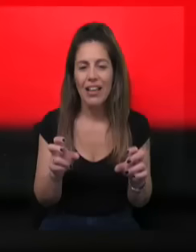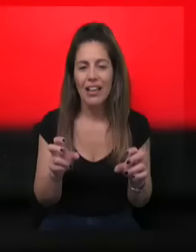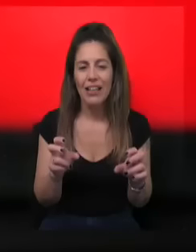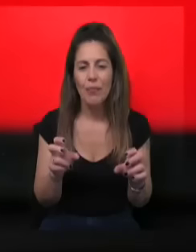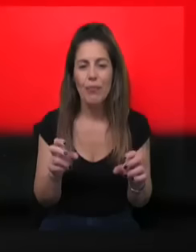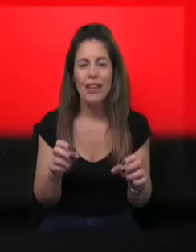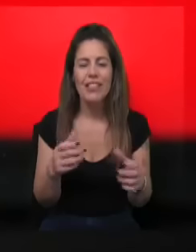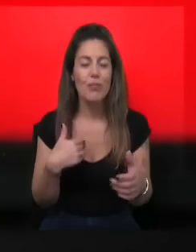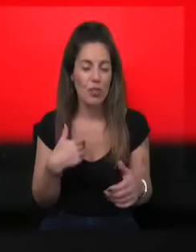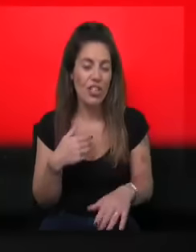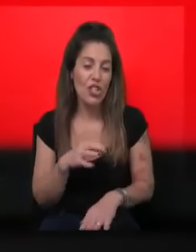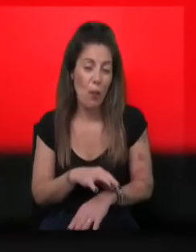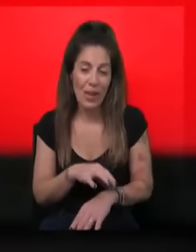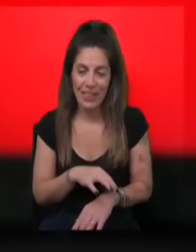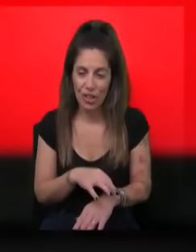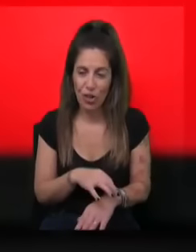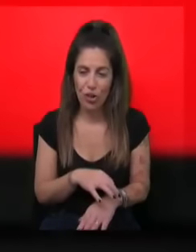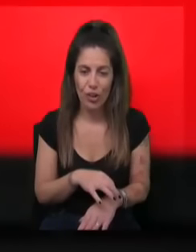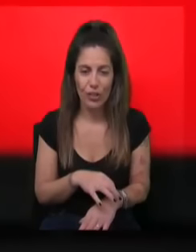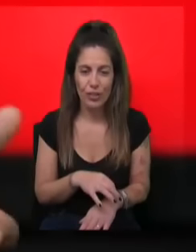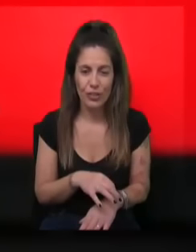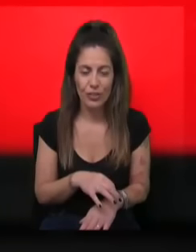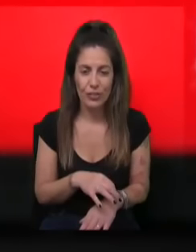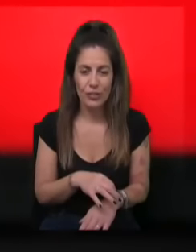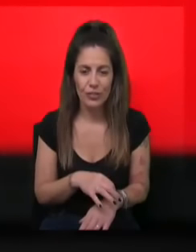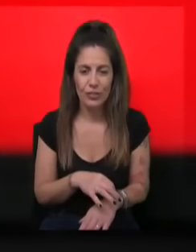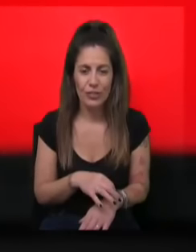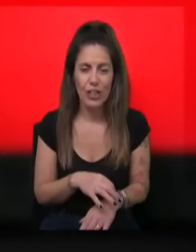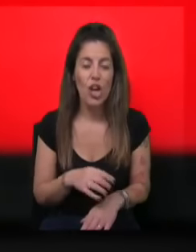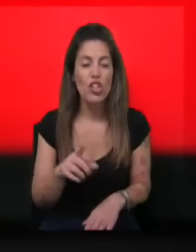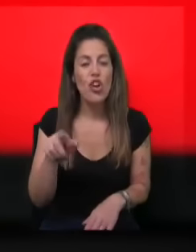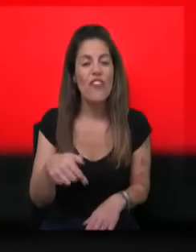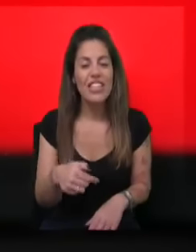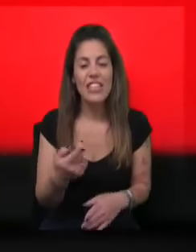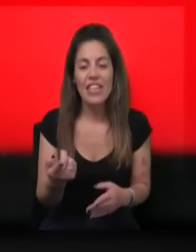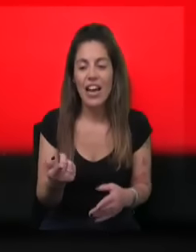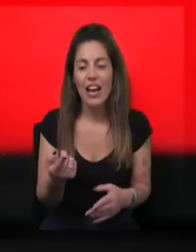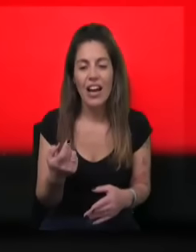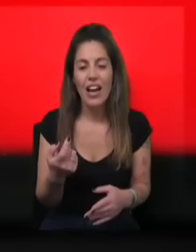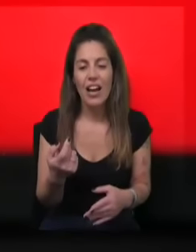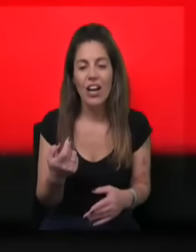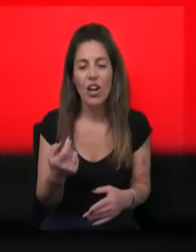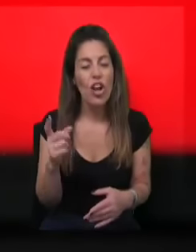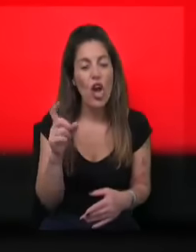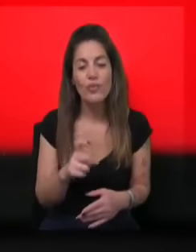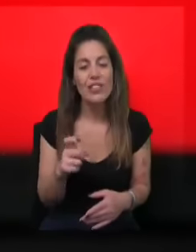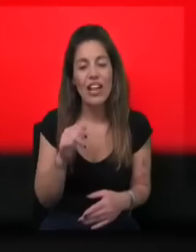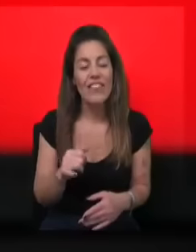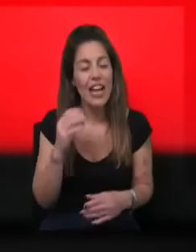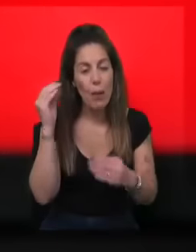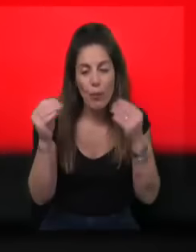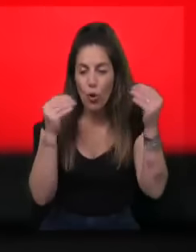por esa condición de ser médico este yo venía con el con la obsesión de que había que preocuparse por el tema de la salud